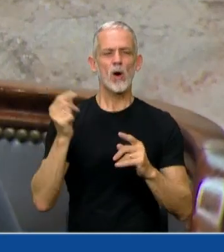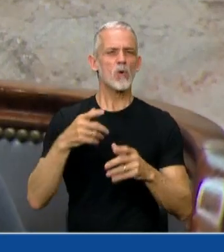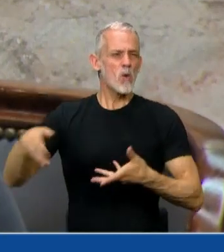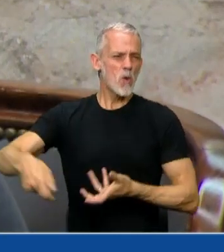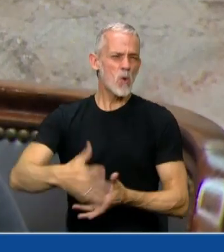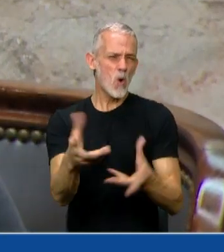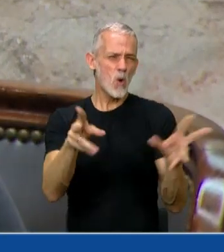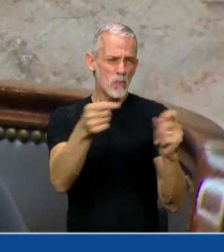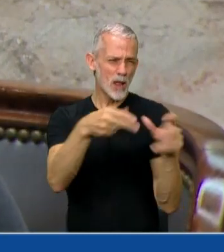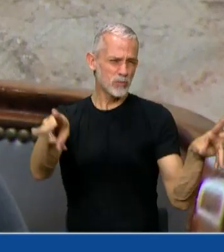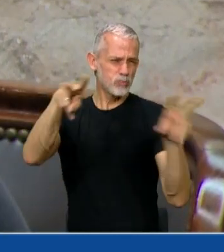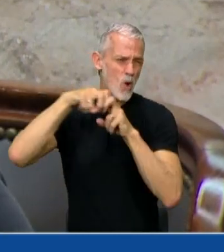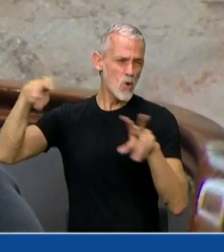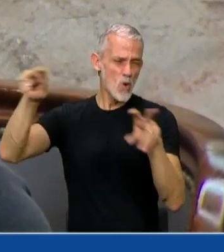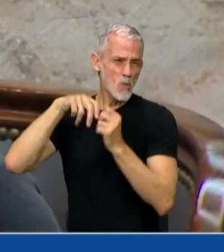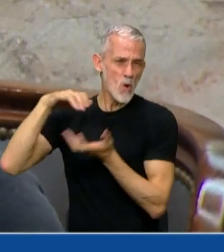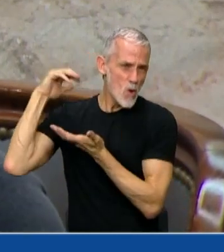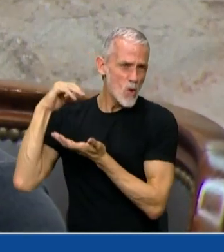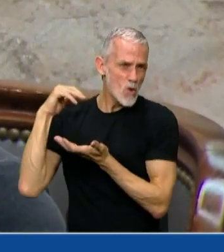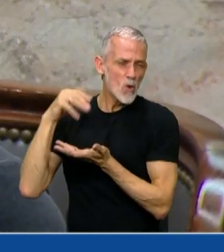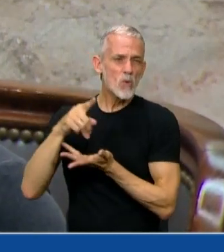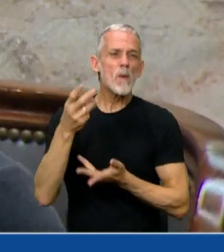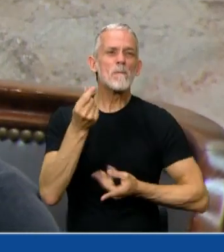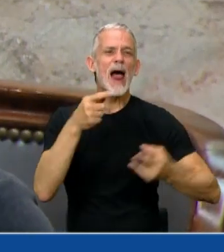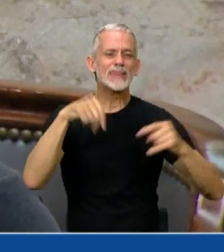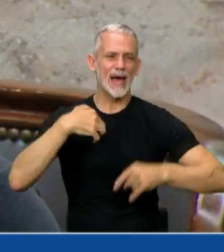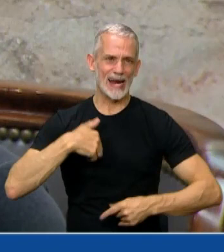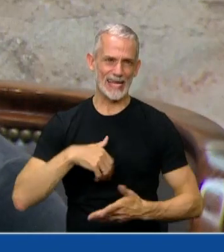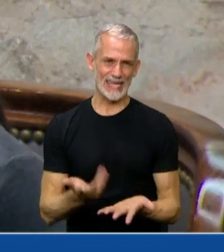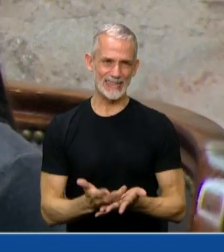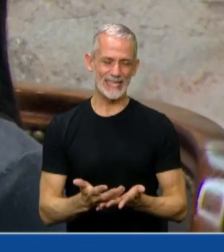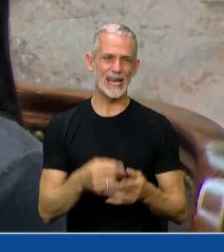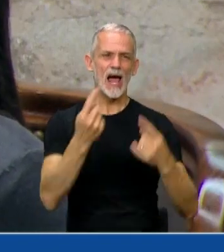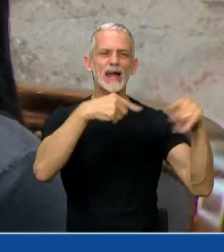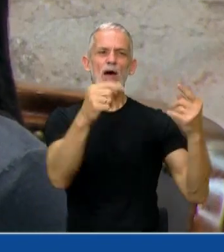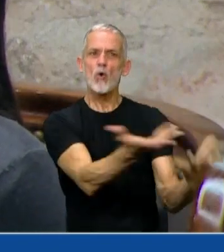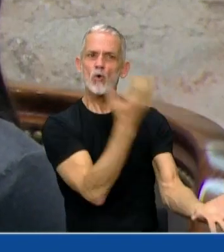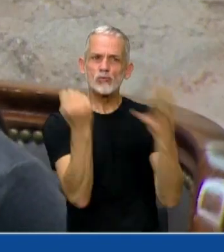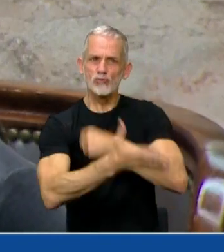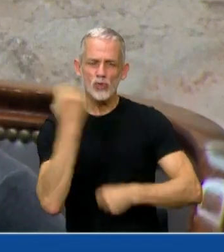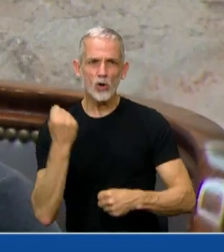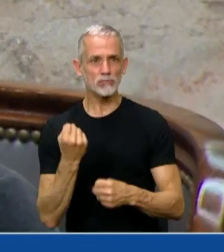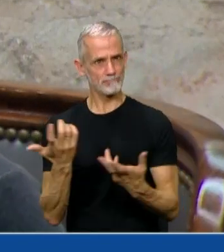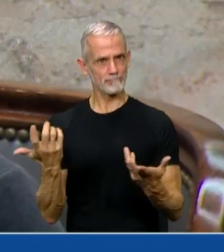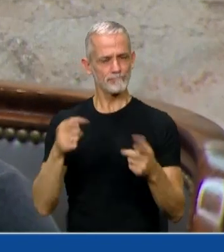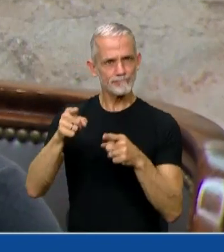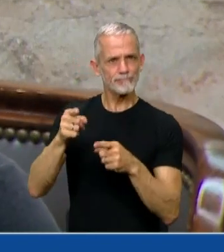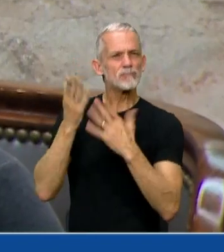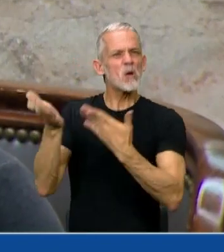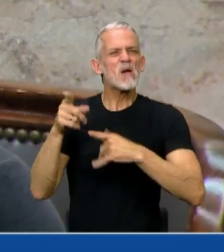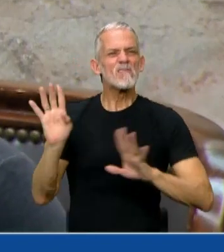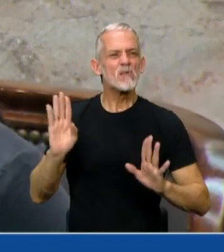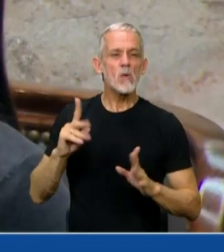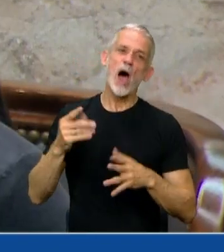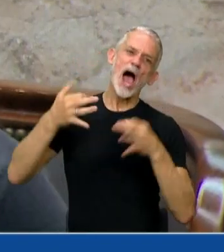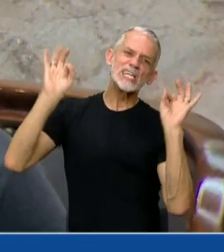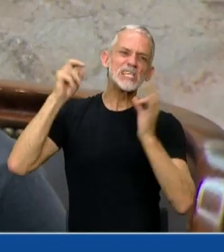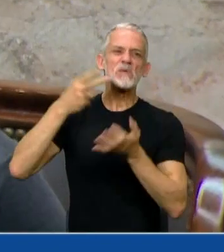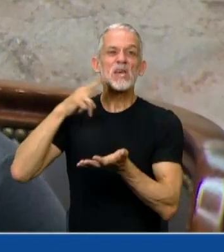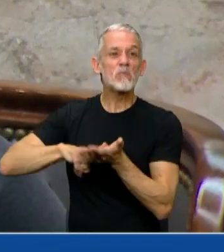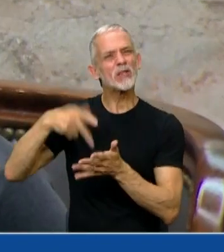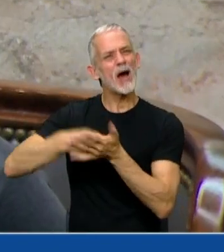pala los ingresos en este país, saquean los recursos y son los beneficiados con la exhibición de